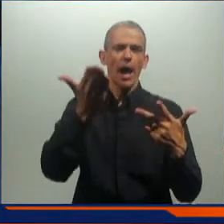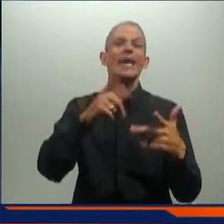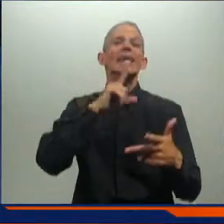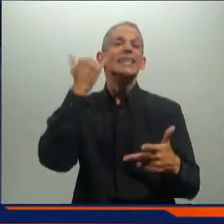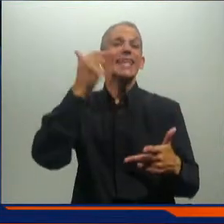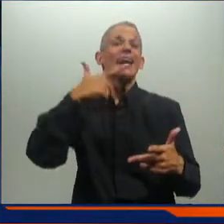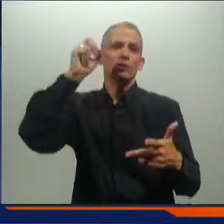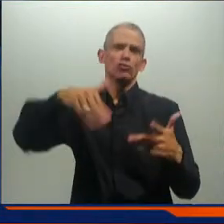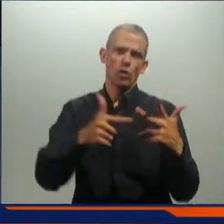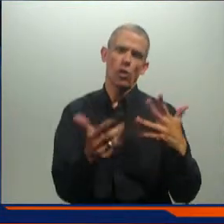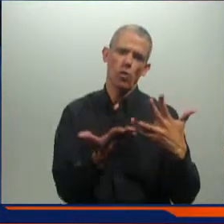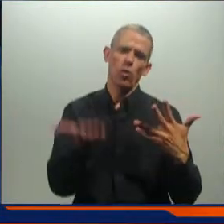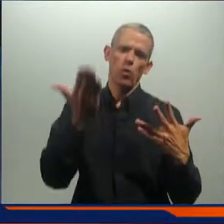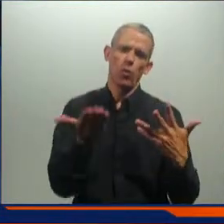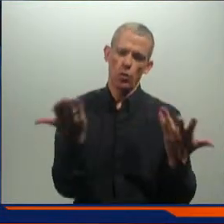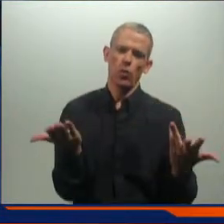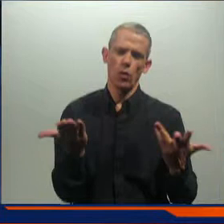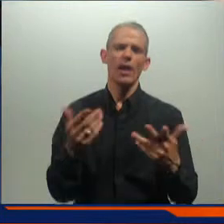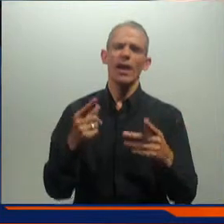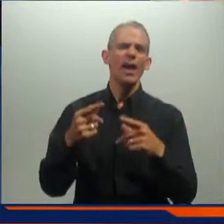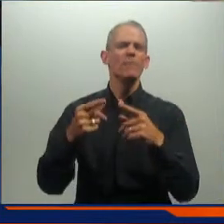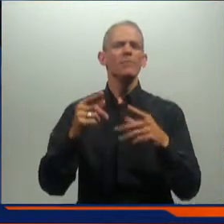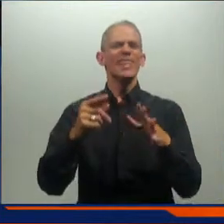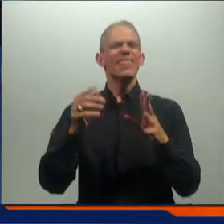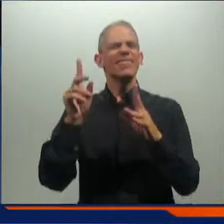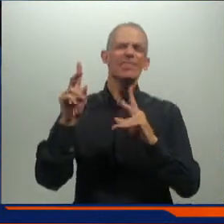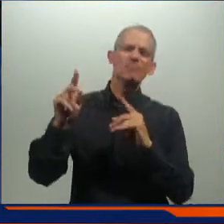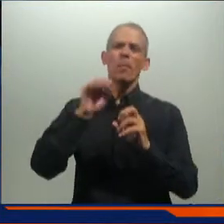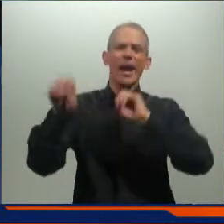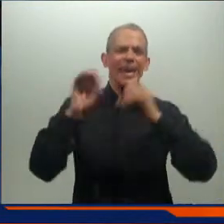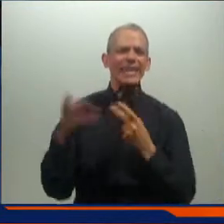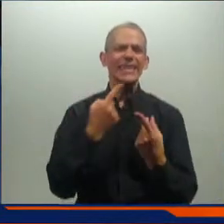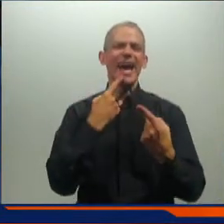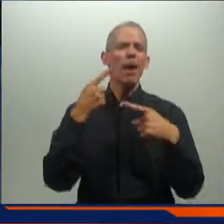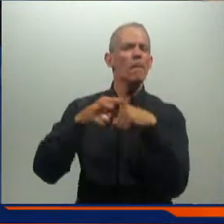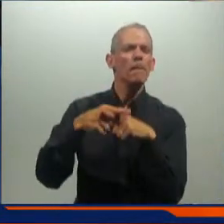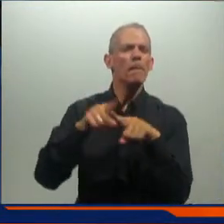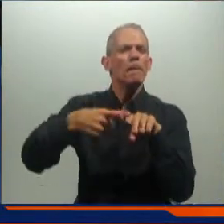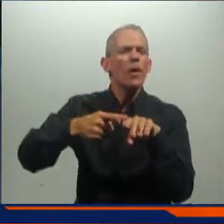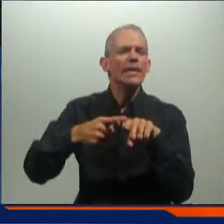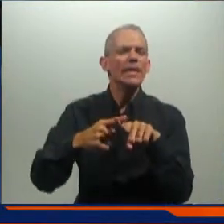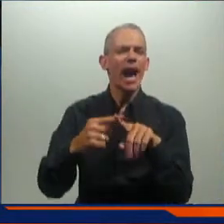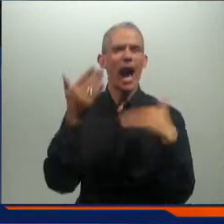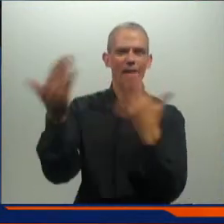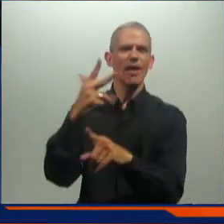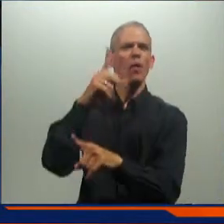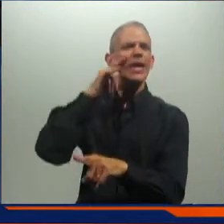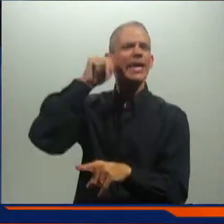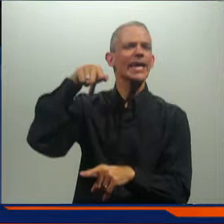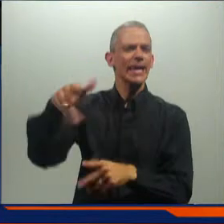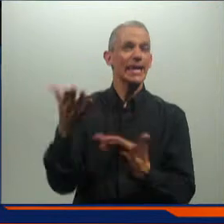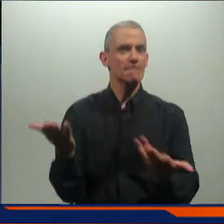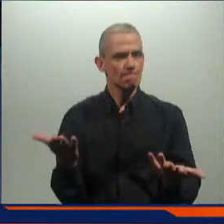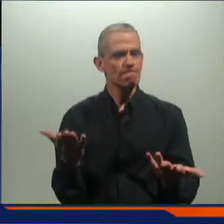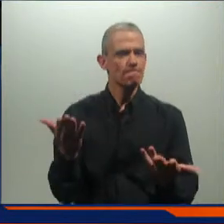Tyson. Fue muy polémica la política protectiva de Sulaimán hacia King y esos peleadores en aquel